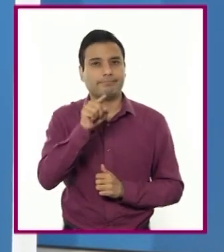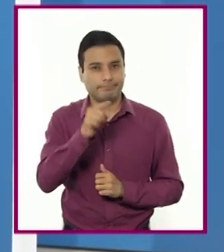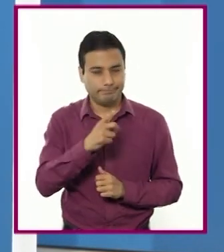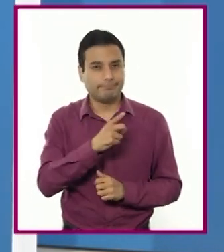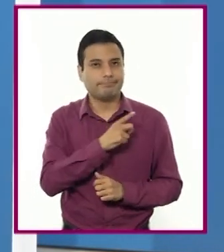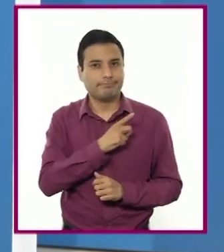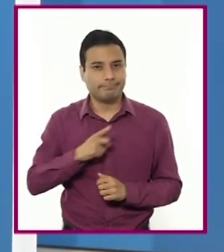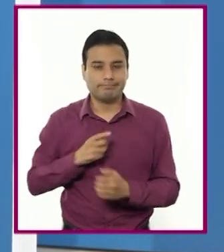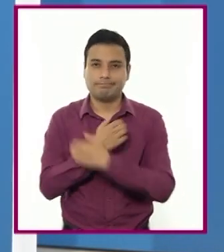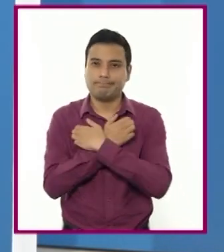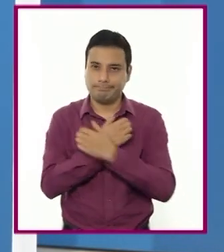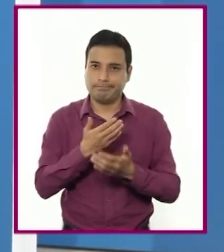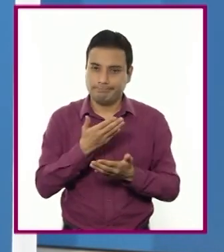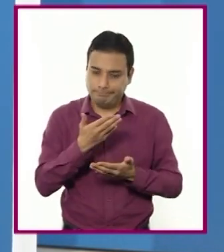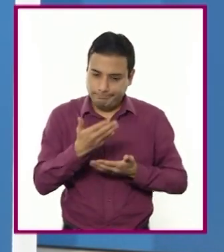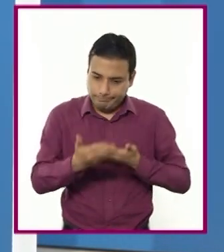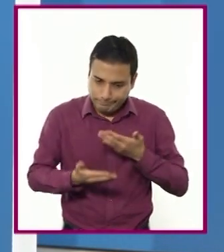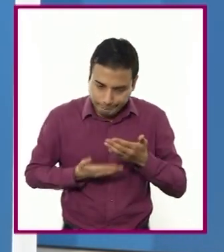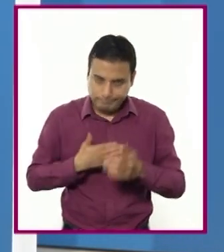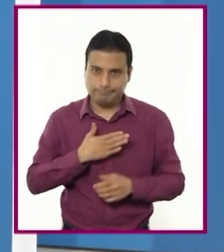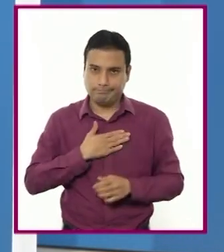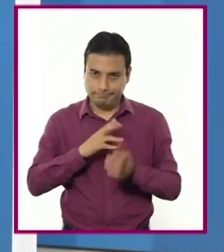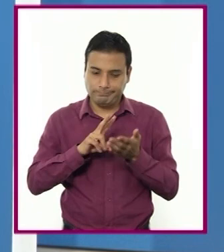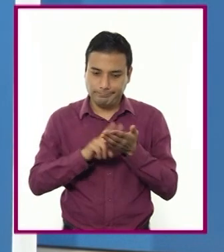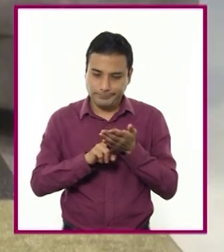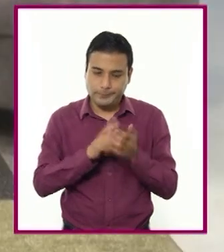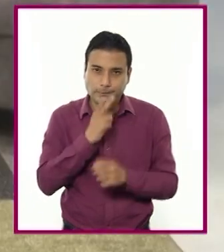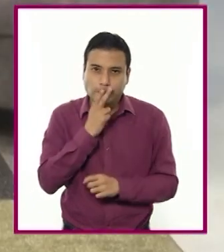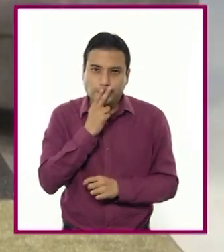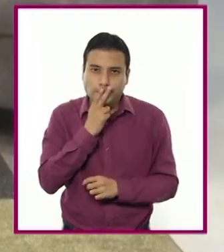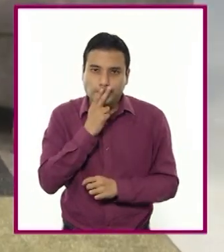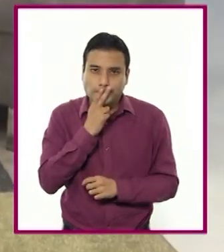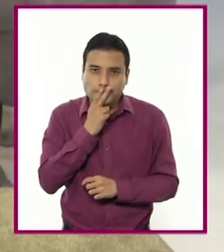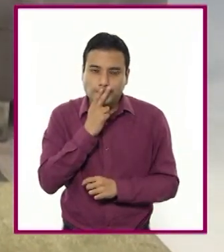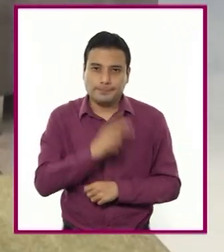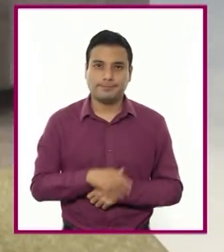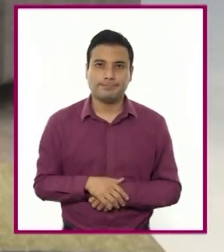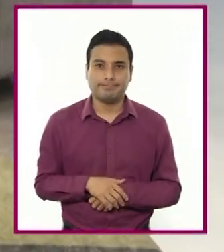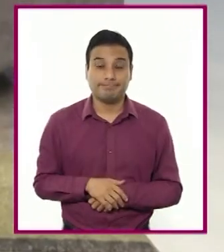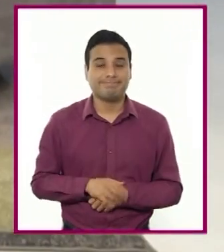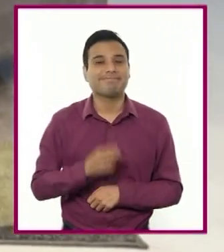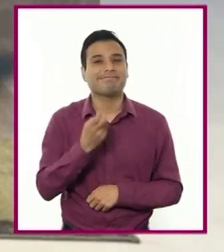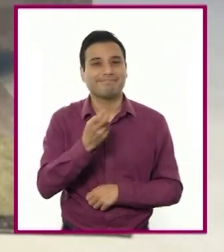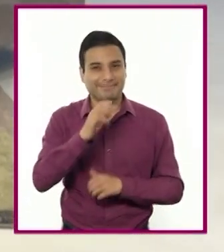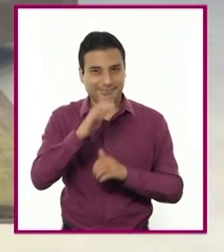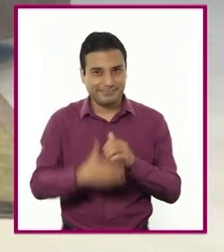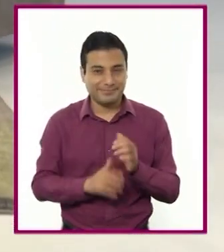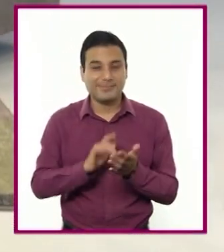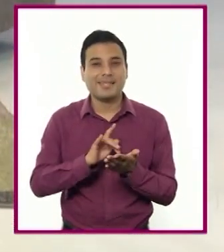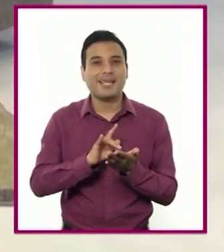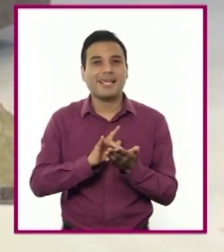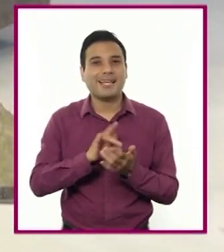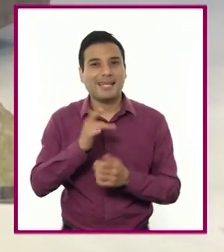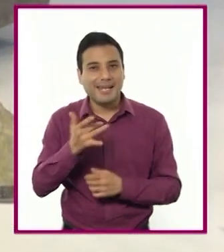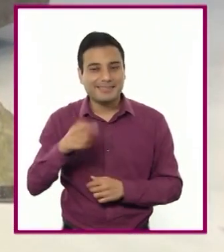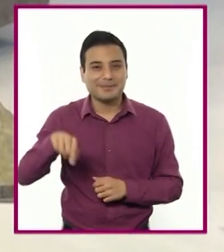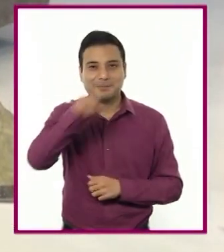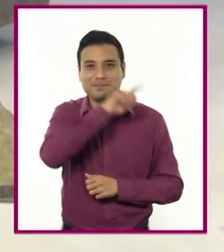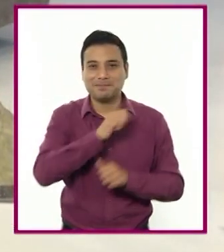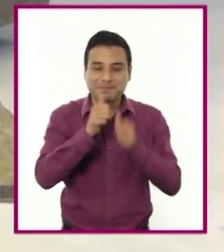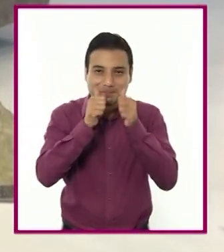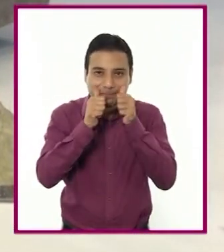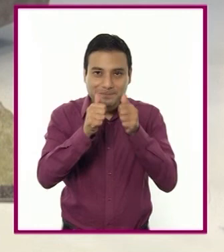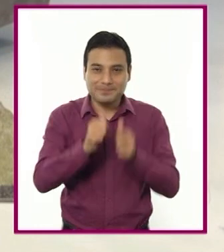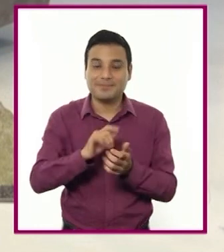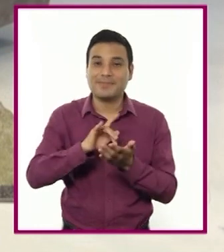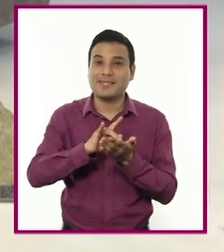en reconocimiento de su dignidad y su responsabilidad. Con esto nos despedimos y les damos las gracias por acompañarnos.